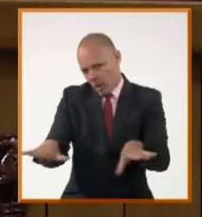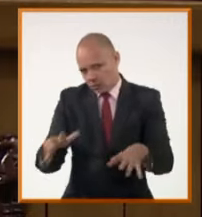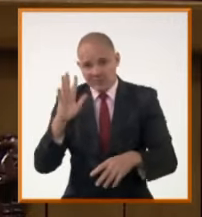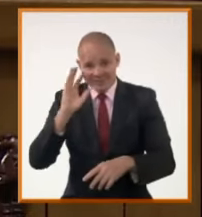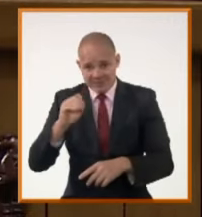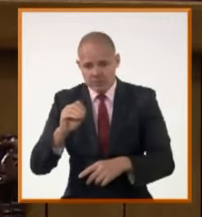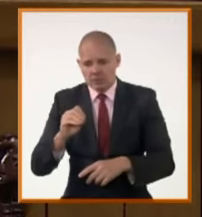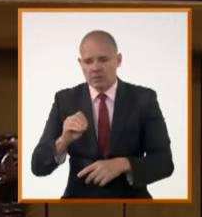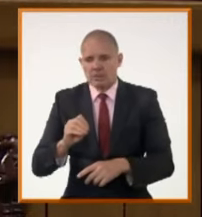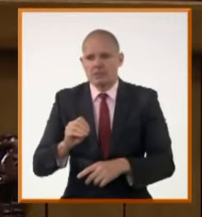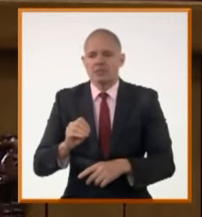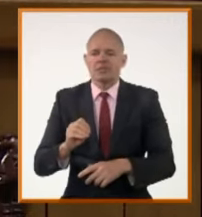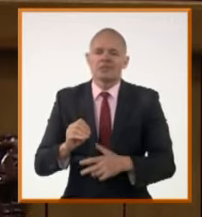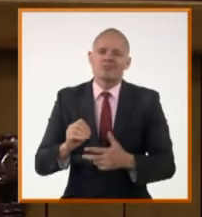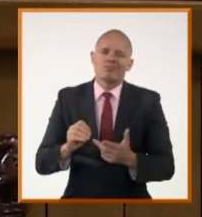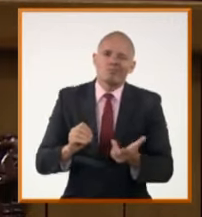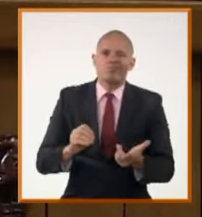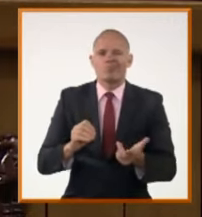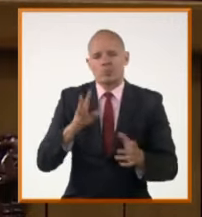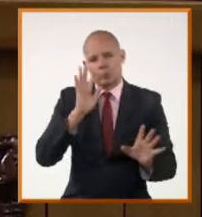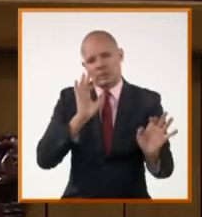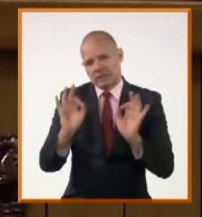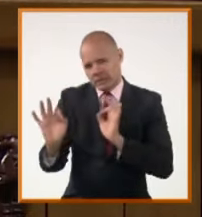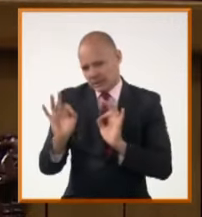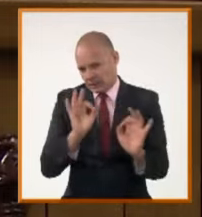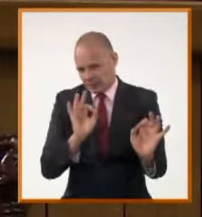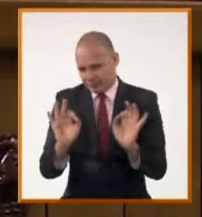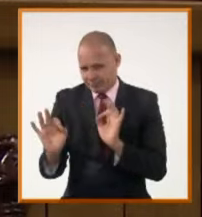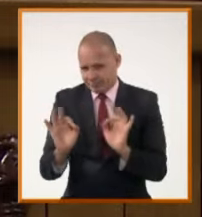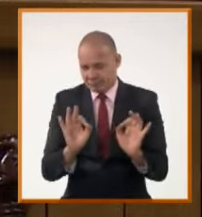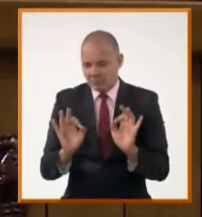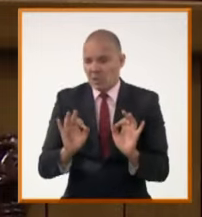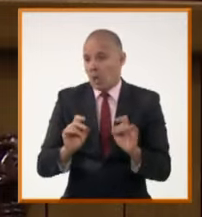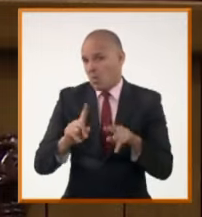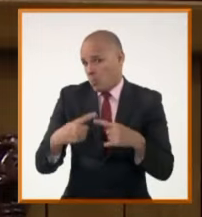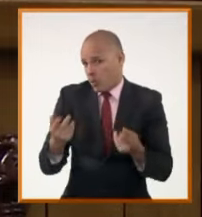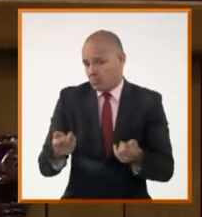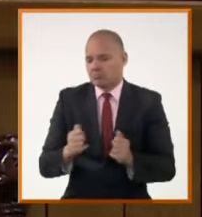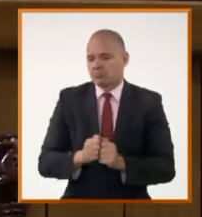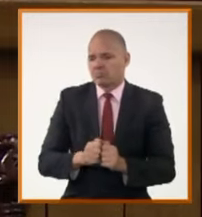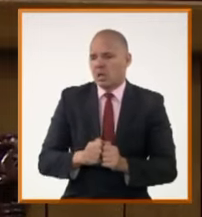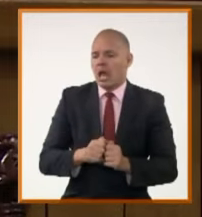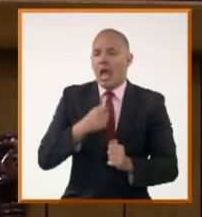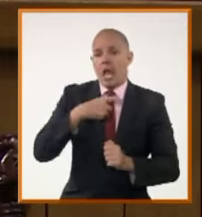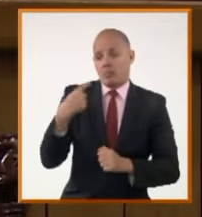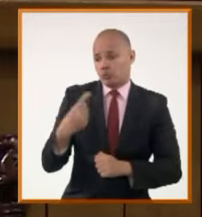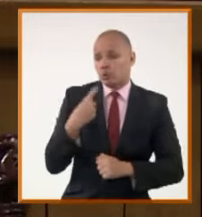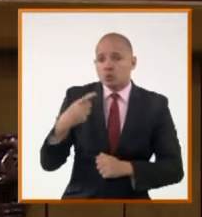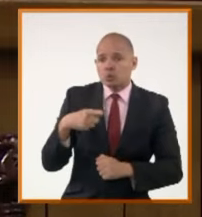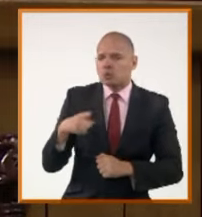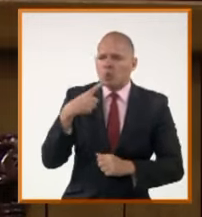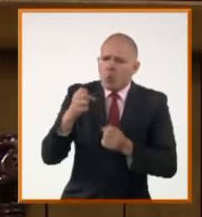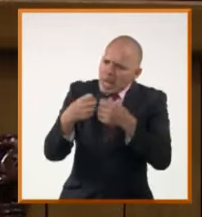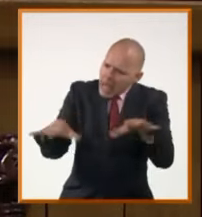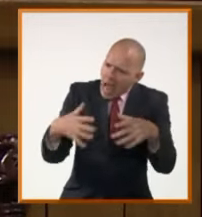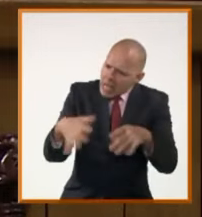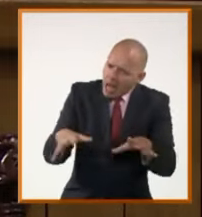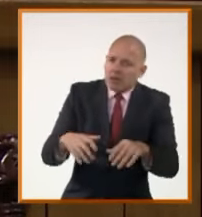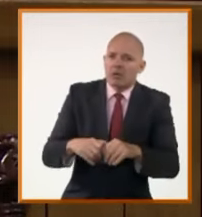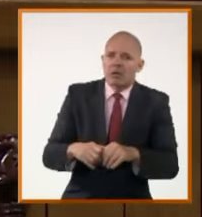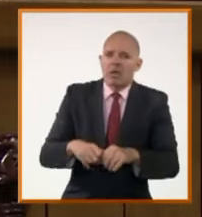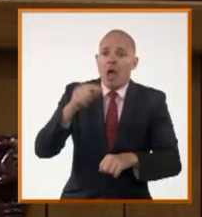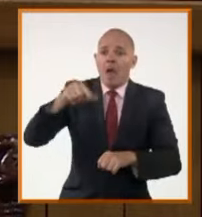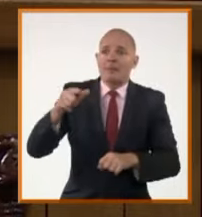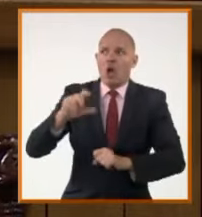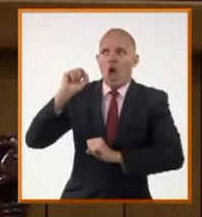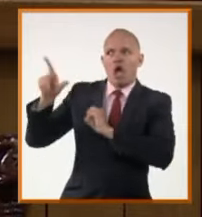flexibilidad de que se favorezca y se estimule a través de los impuestos los que de verdad producen y los que de verdad